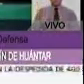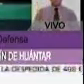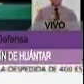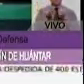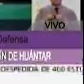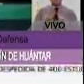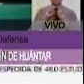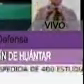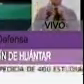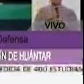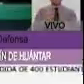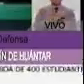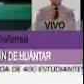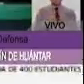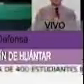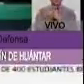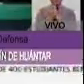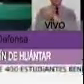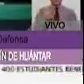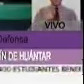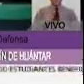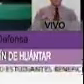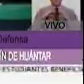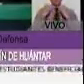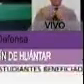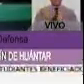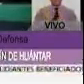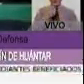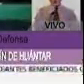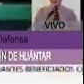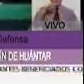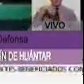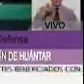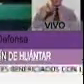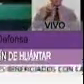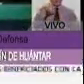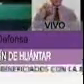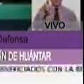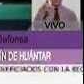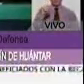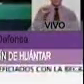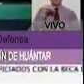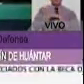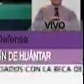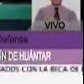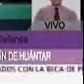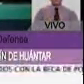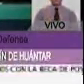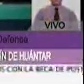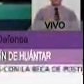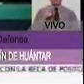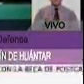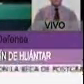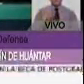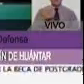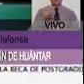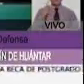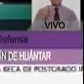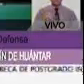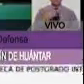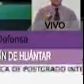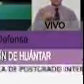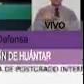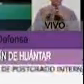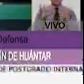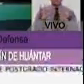una pregunta que me formuló el congresista aprista Mauricio Mulder sobre la existencia de la